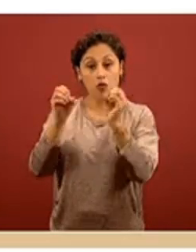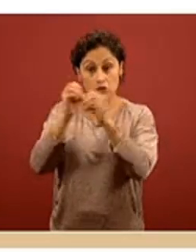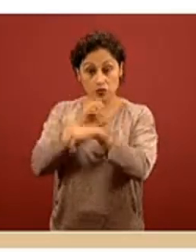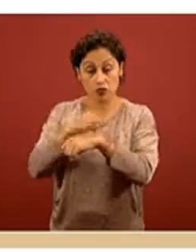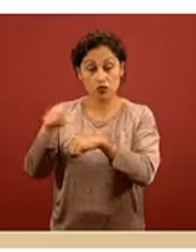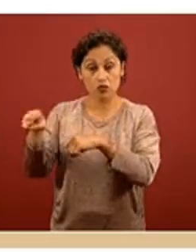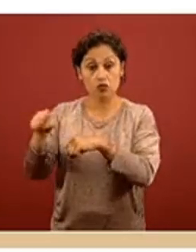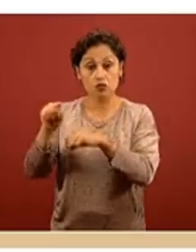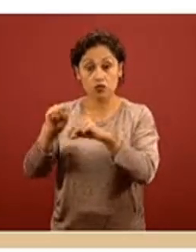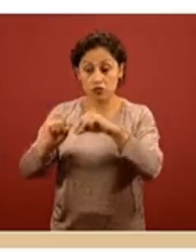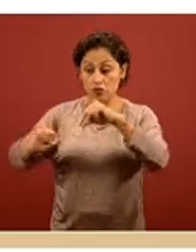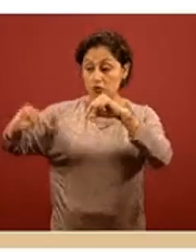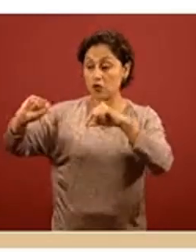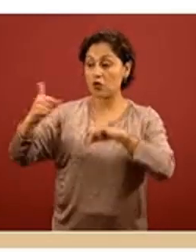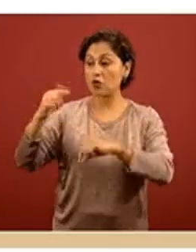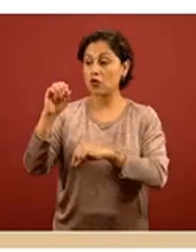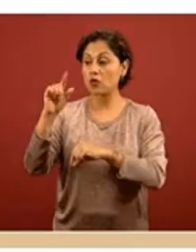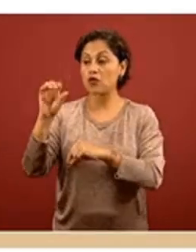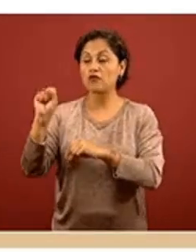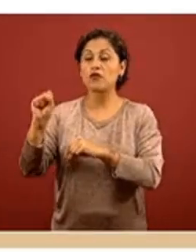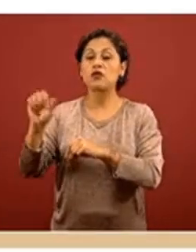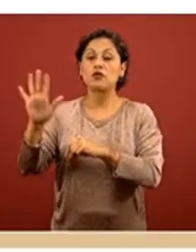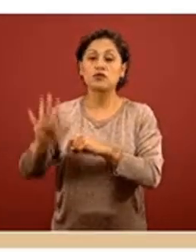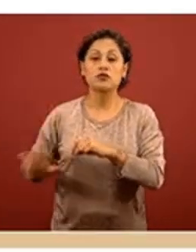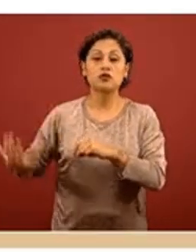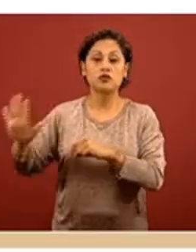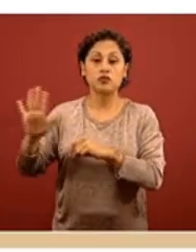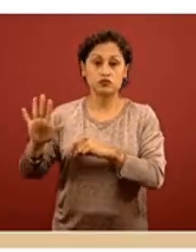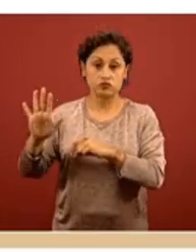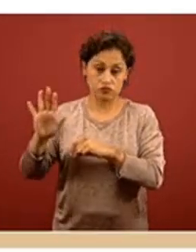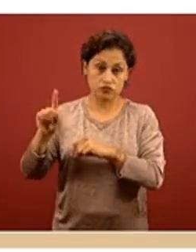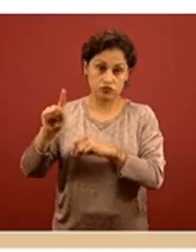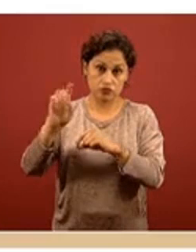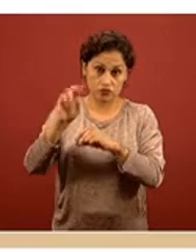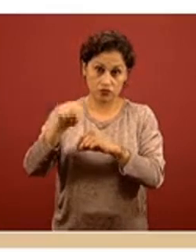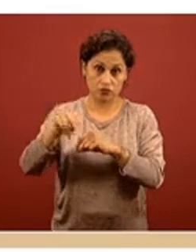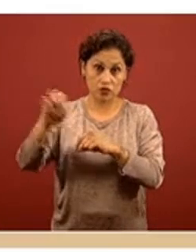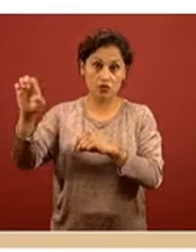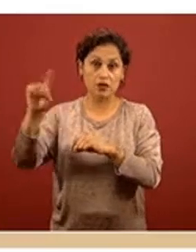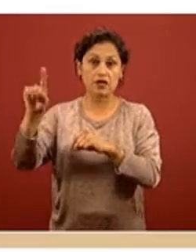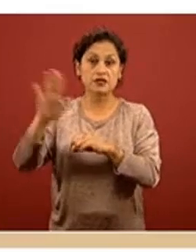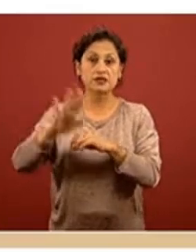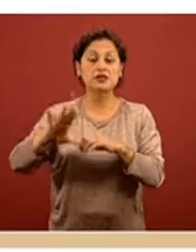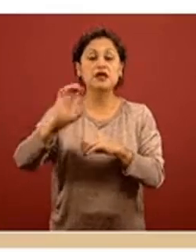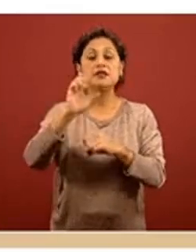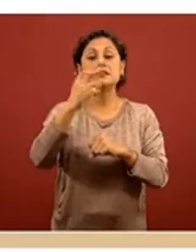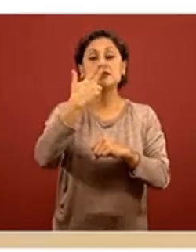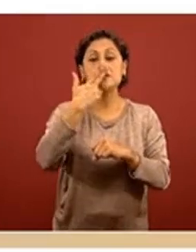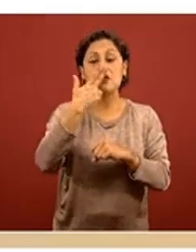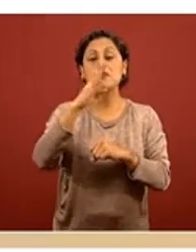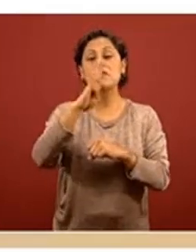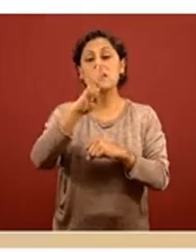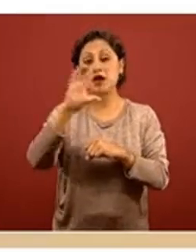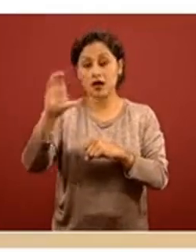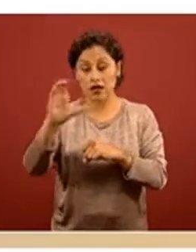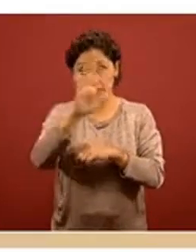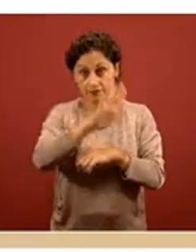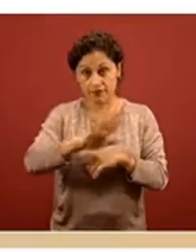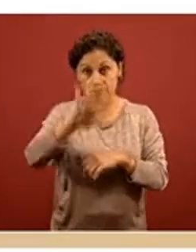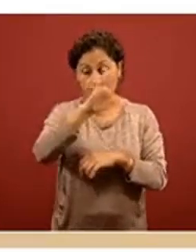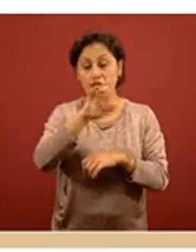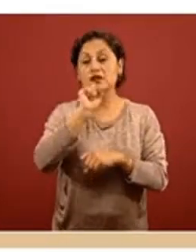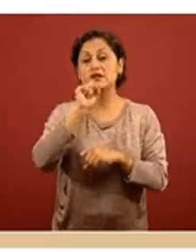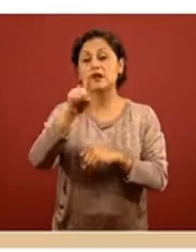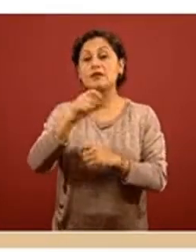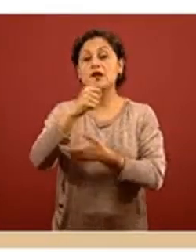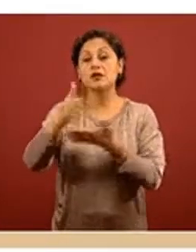estados lógicamente del norte y del noroeste como Chihuahua, Sinaloa y Baja California, y sin perder de vista que siempre Estado de México, Ciudad